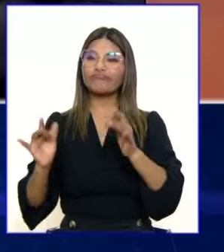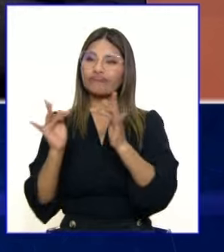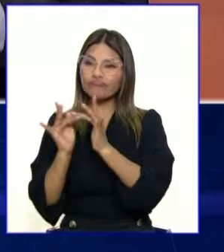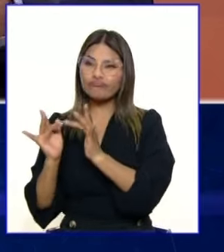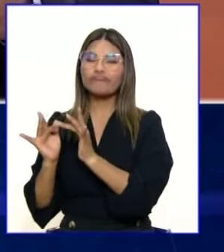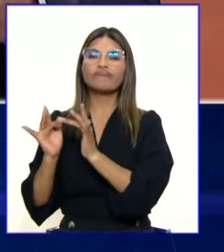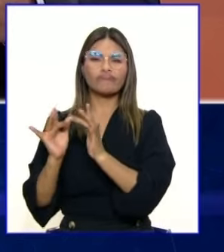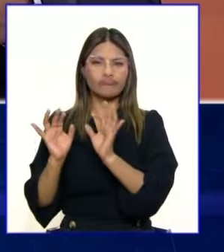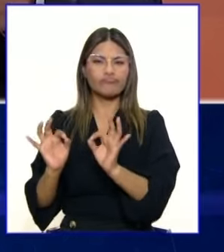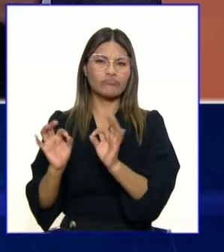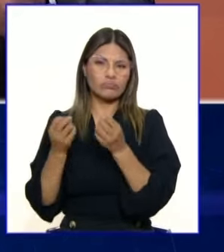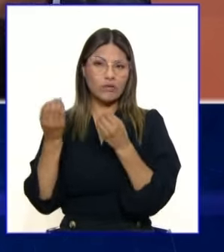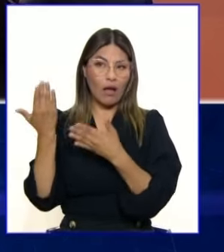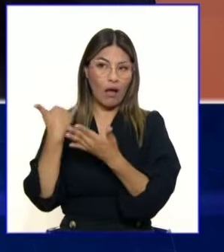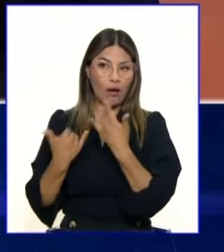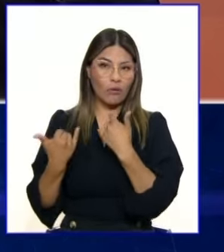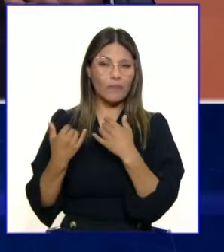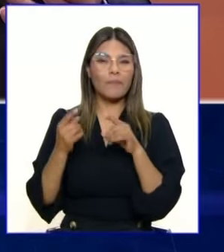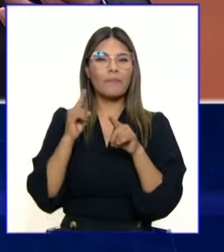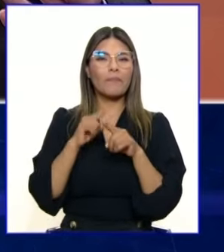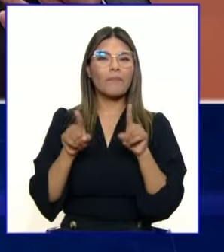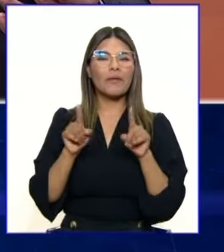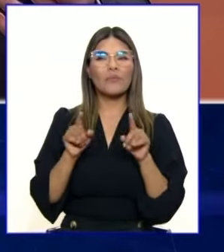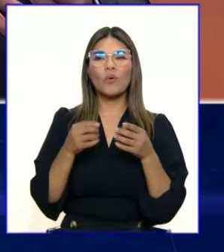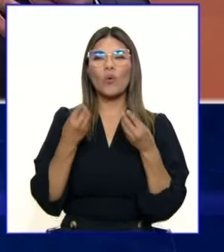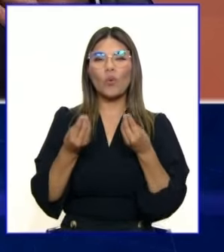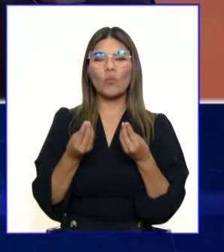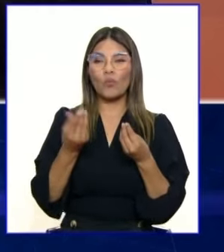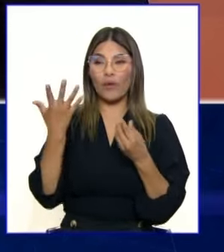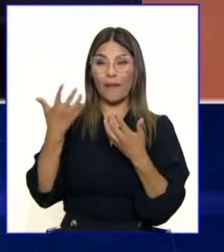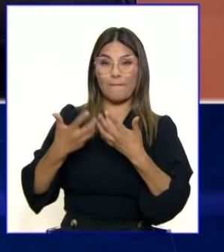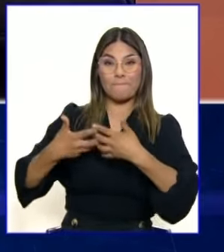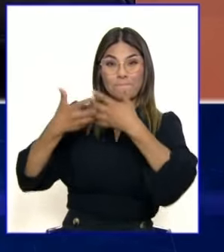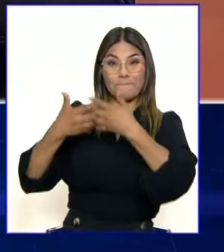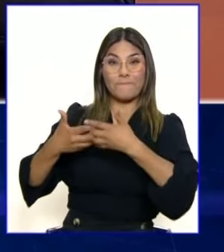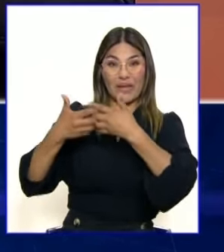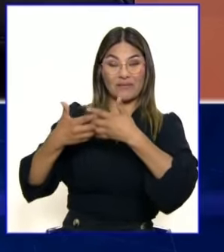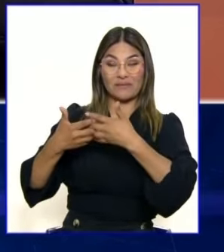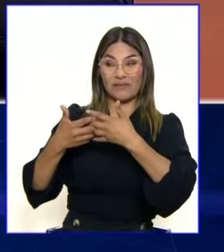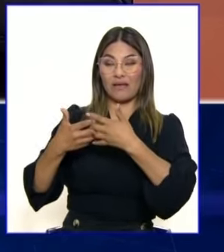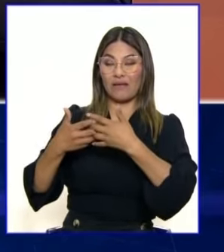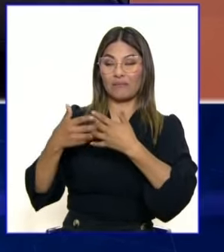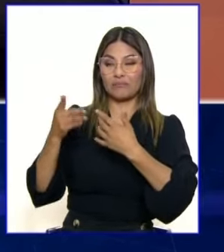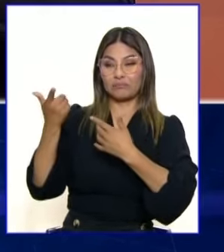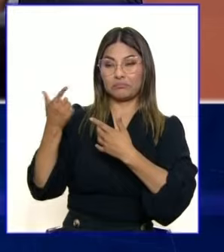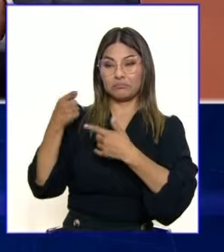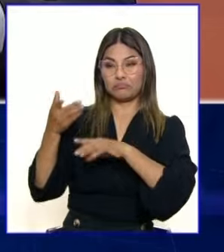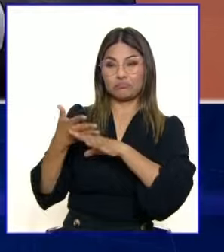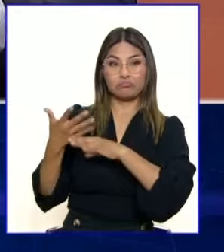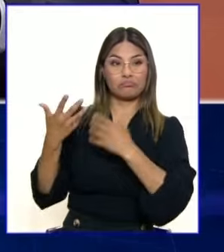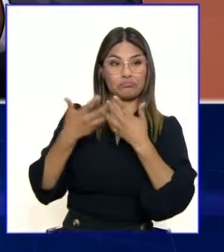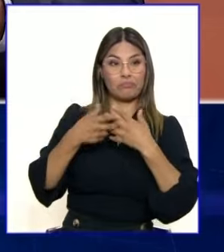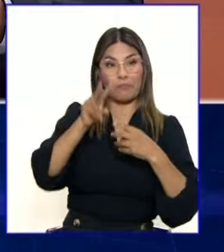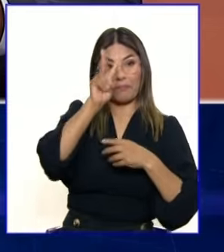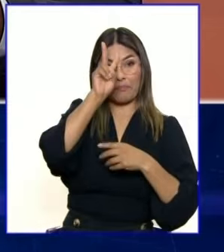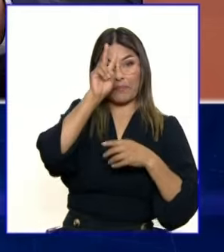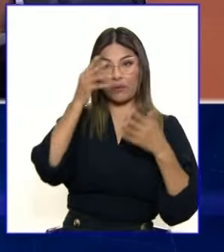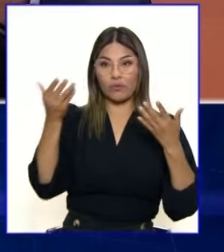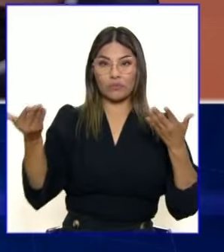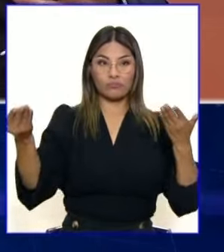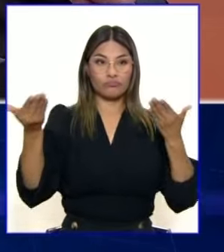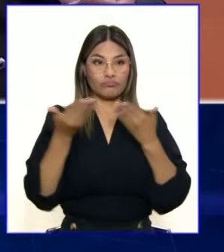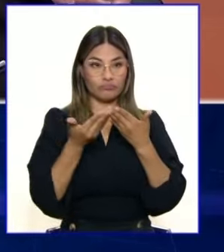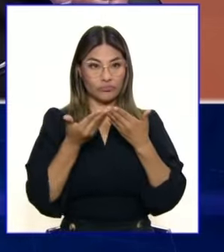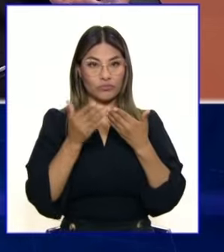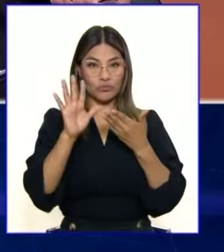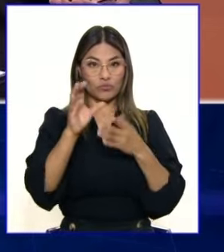pero ¿qué ocurre cuando se encuentra un representante de la empresa con la empresa peruana,